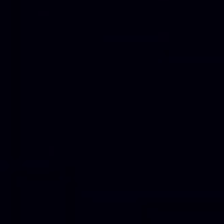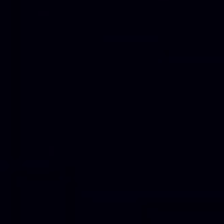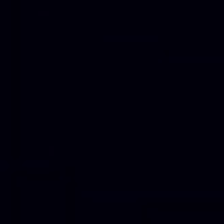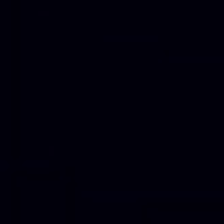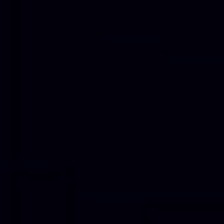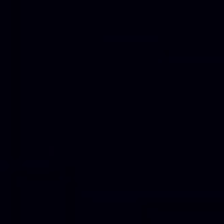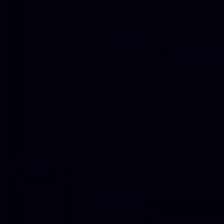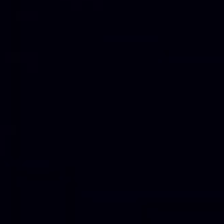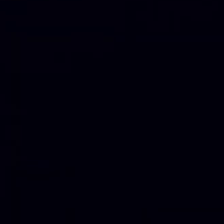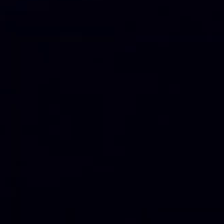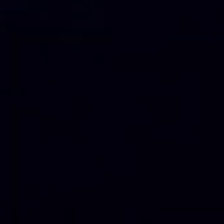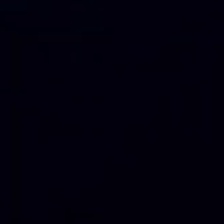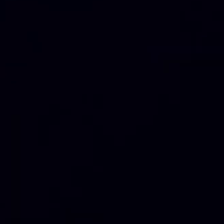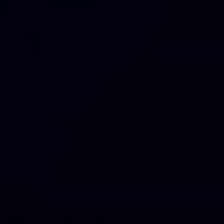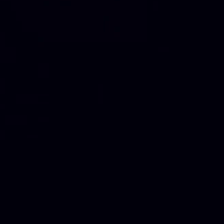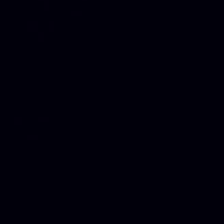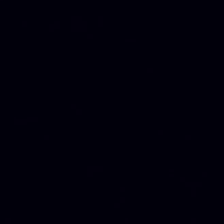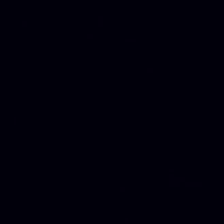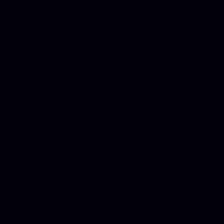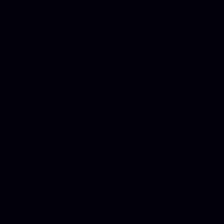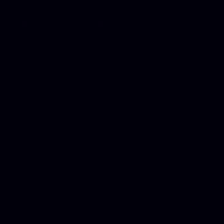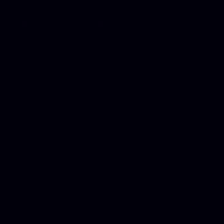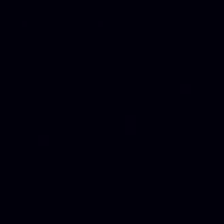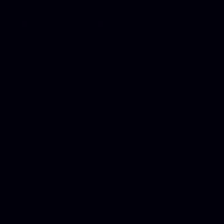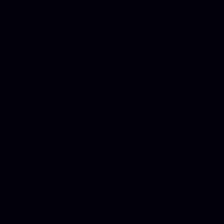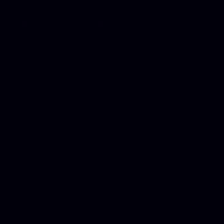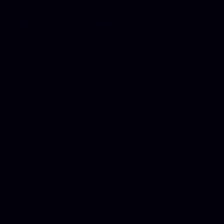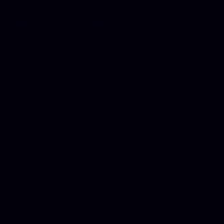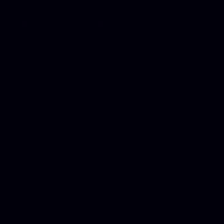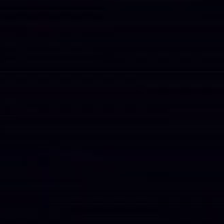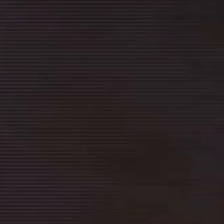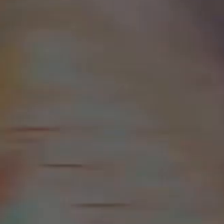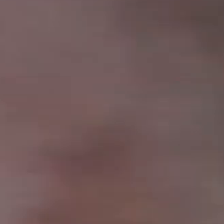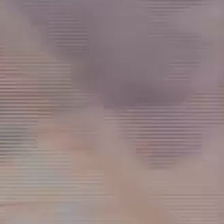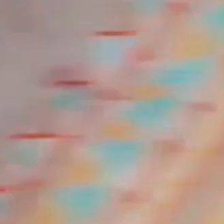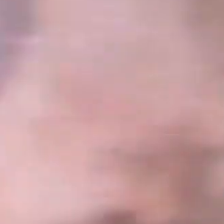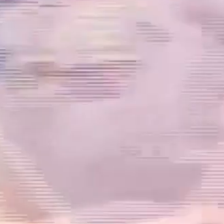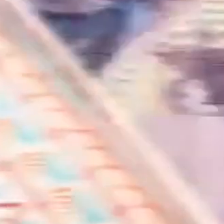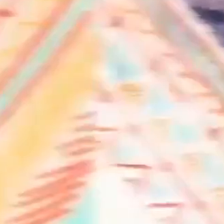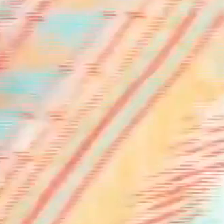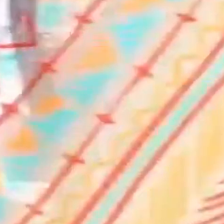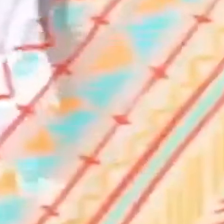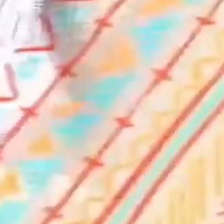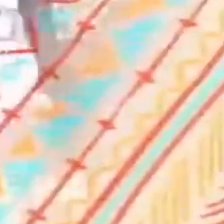Música.